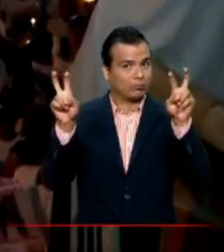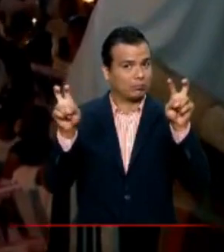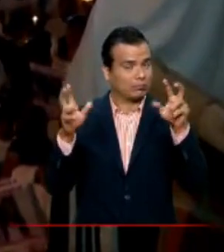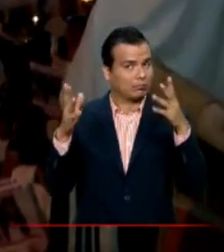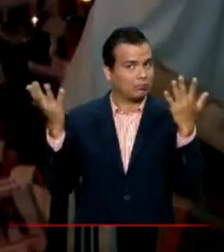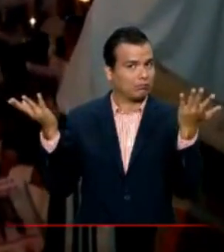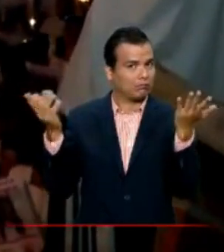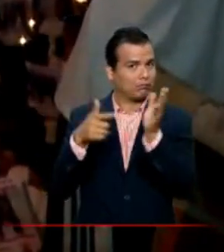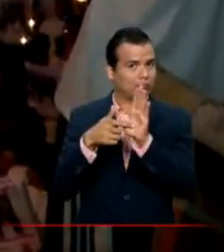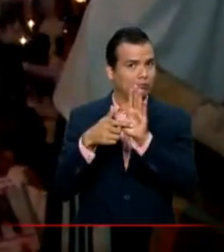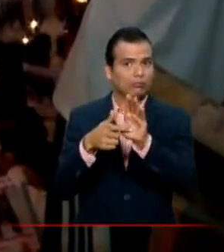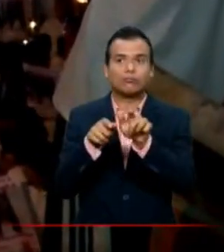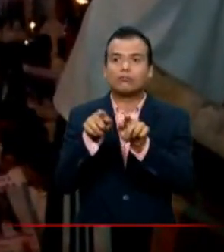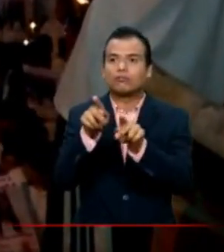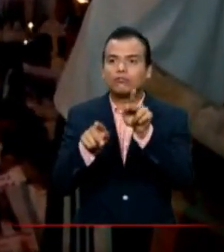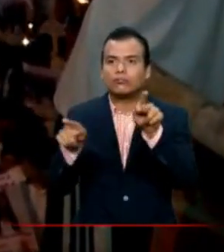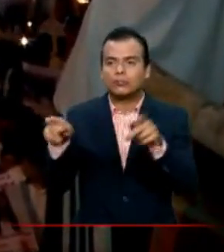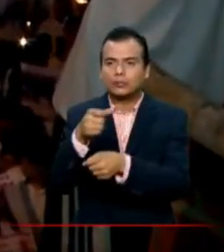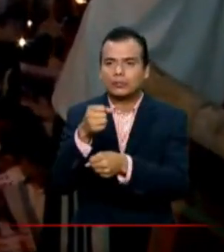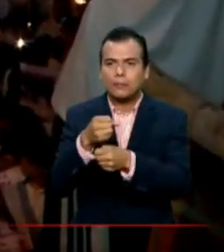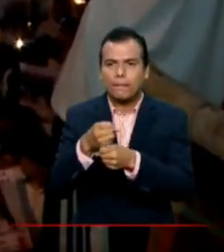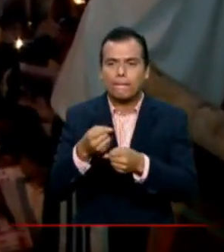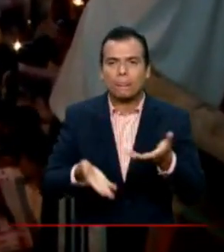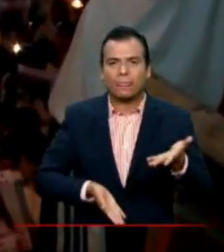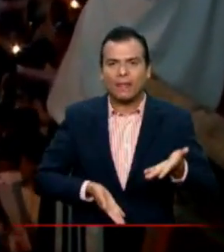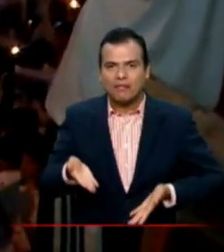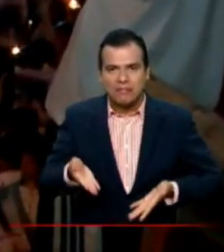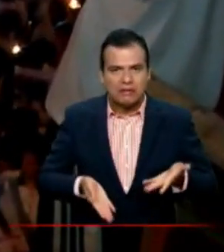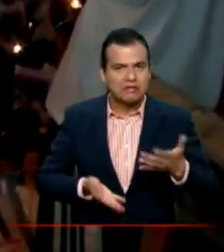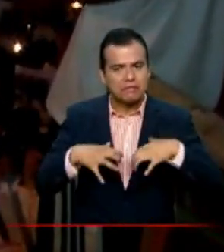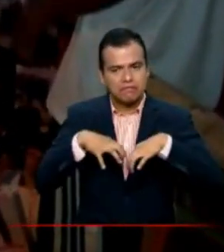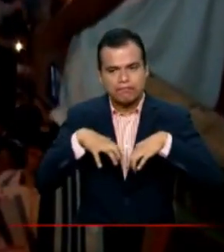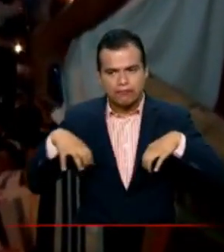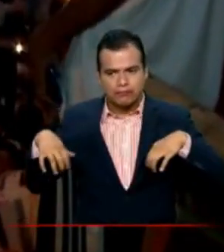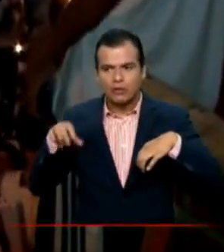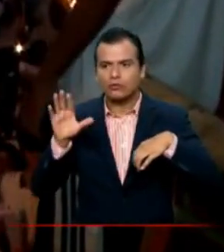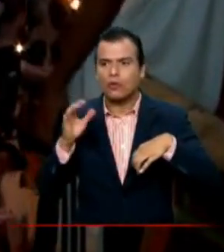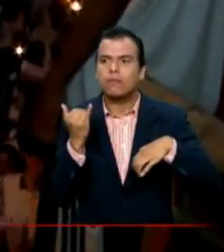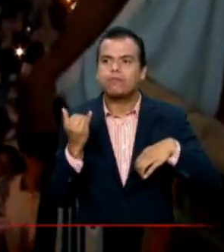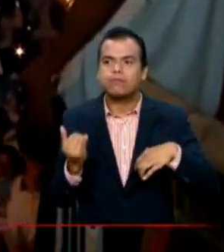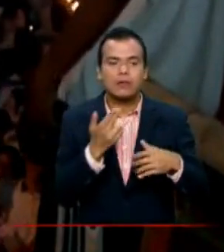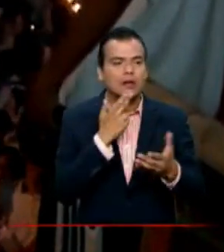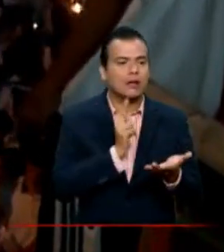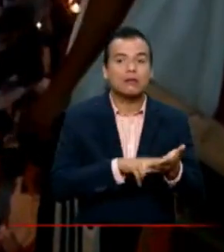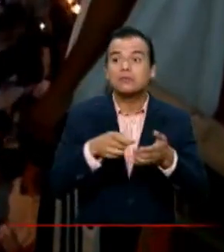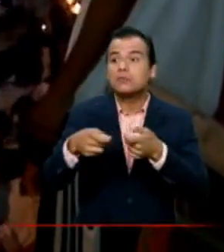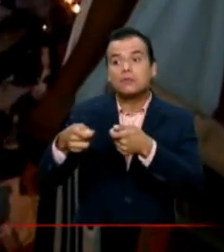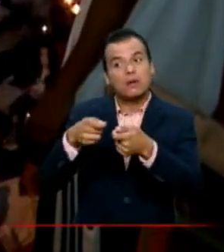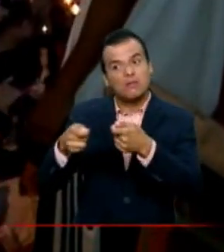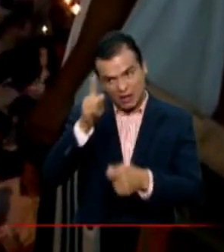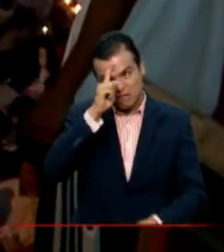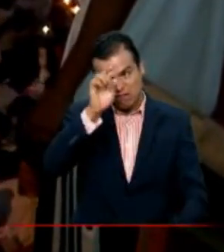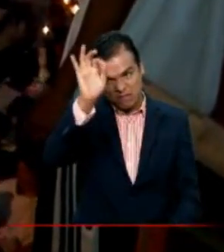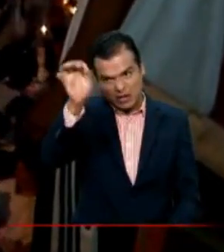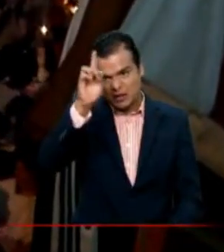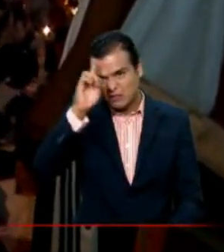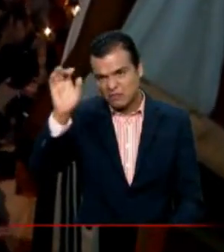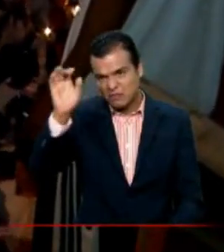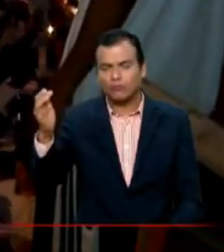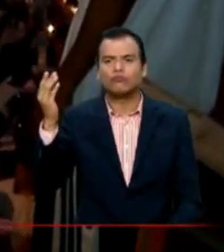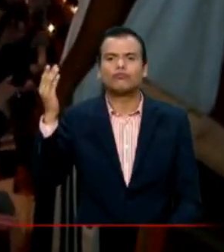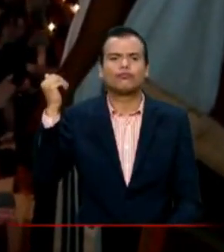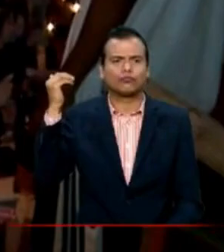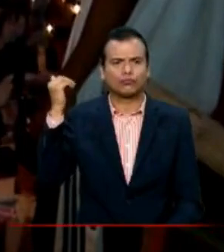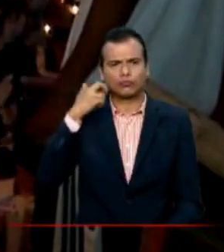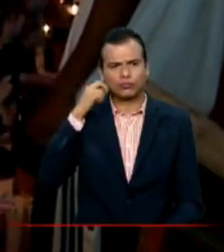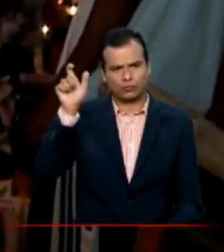intimidantes, panfletos intimidatorios hacia varios comerciantes de este sector. Pues las autoridades manifiestan que hace algunos días